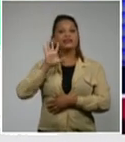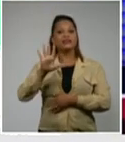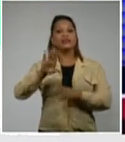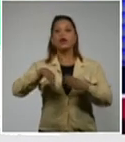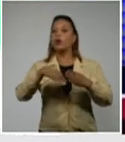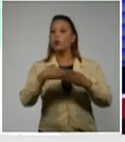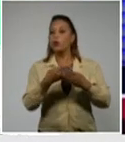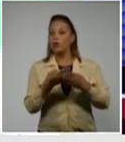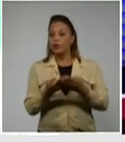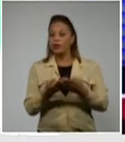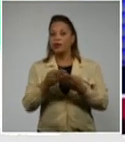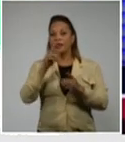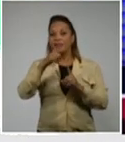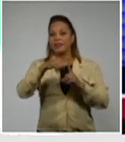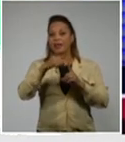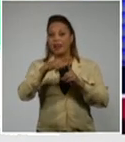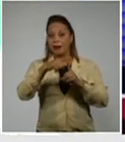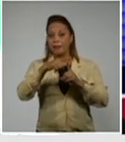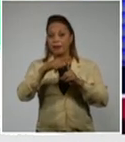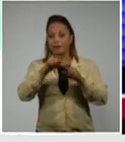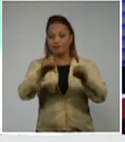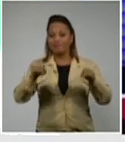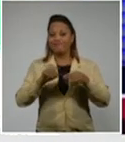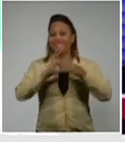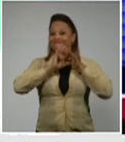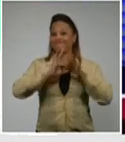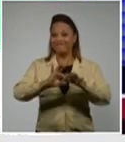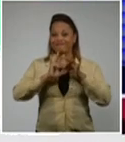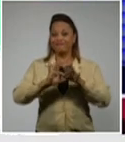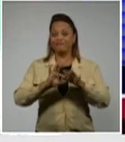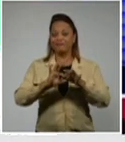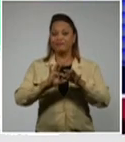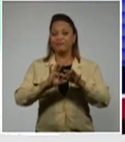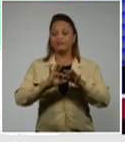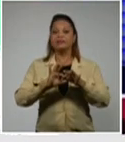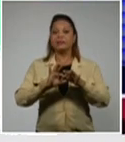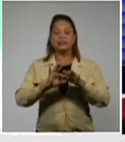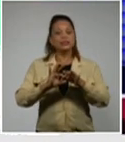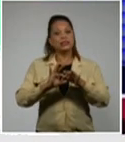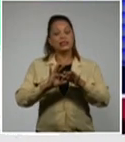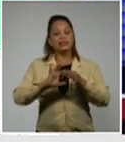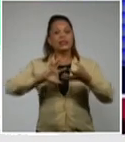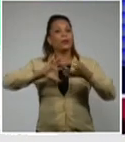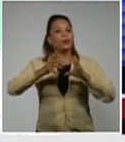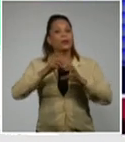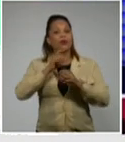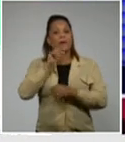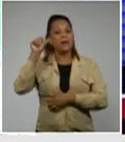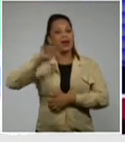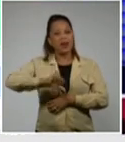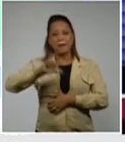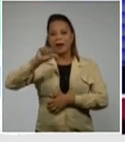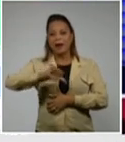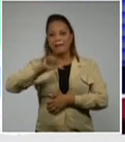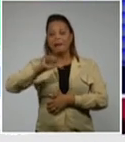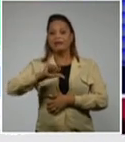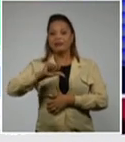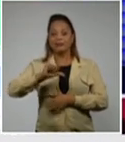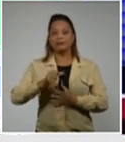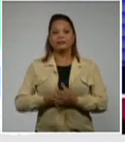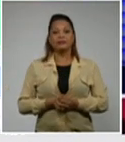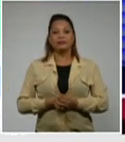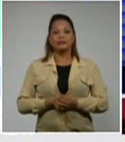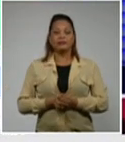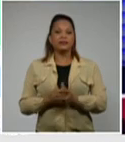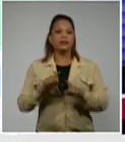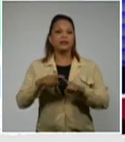en terapia intensiva, pues presentó un empeoramiento clínico, gasométrico y radiológico, por lo que hace